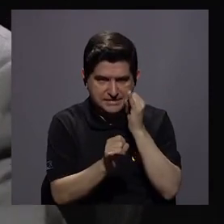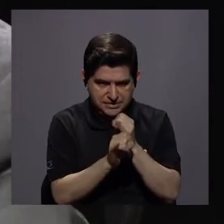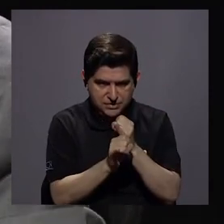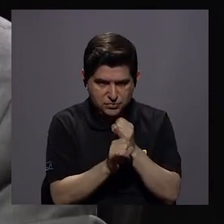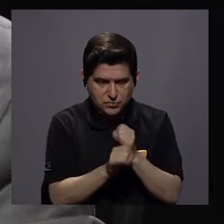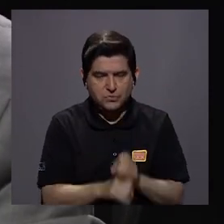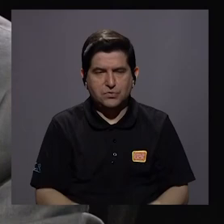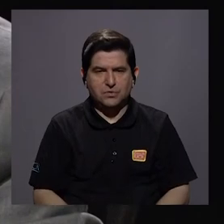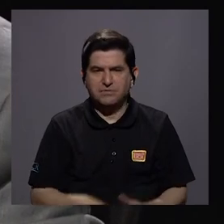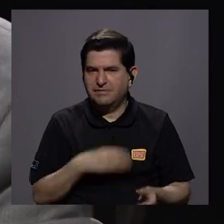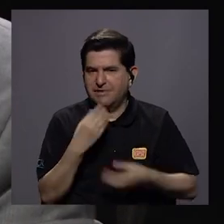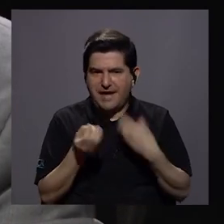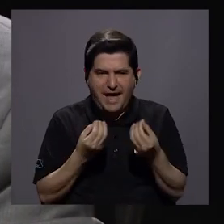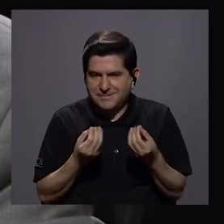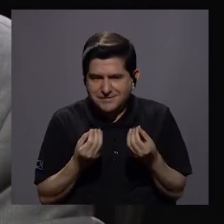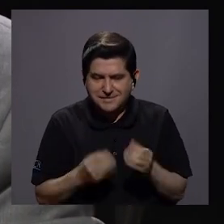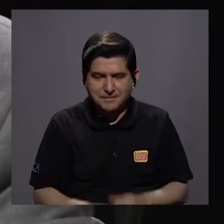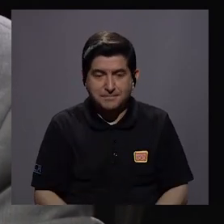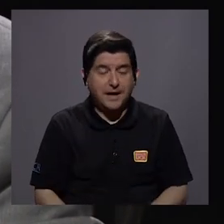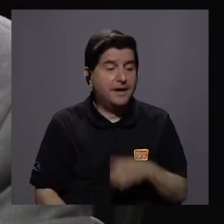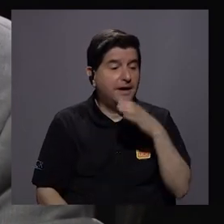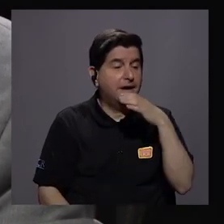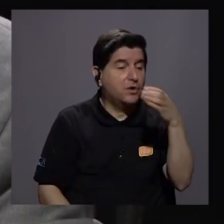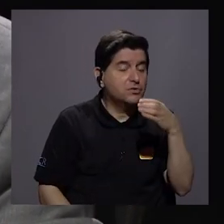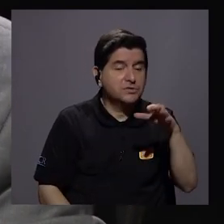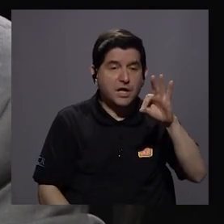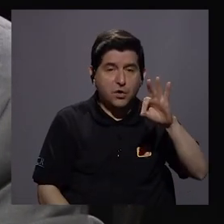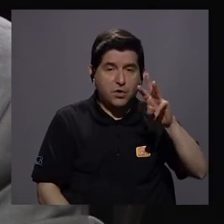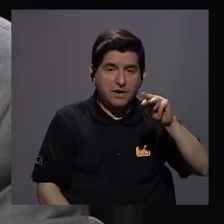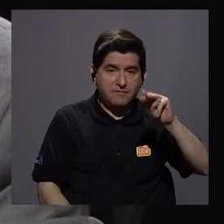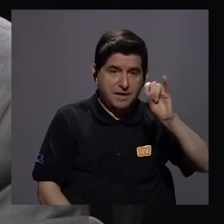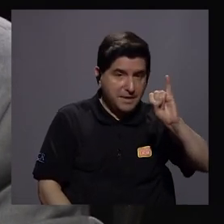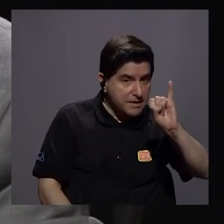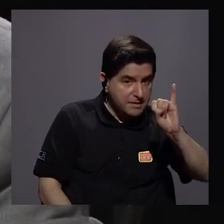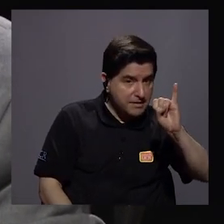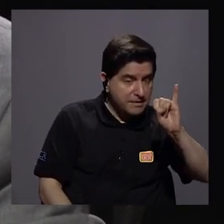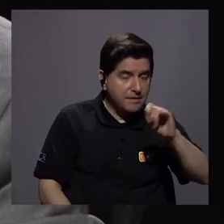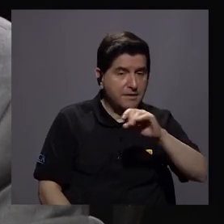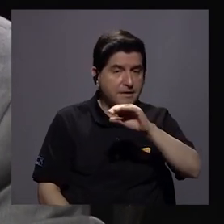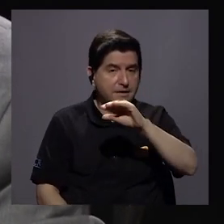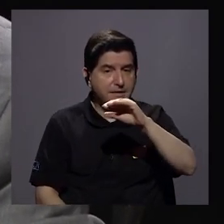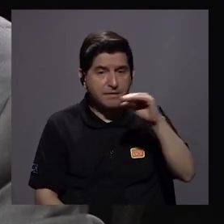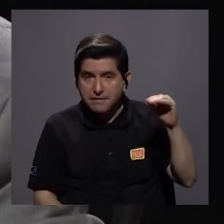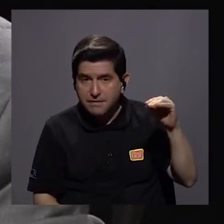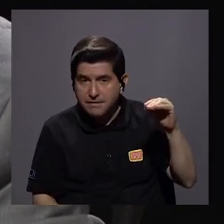es tomar las recomendaciones del fondo y